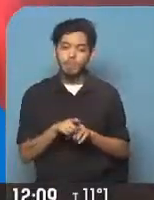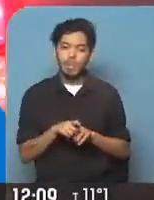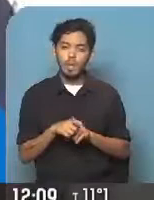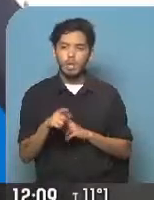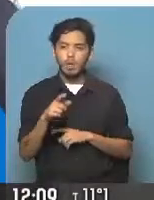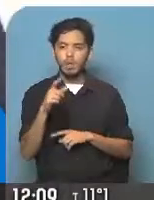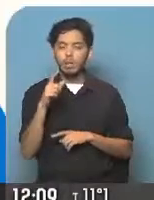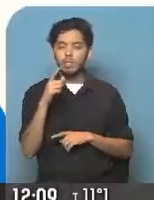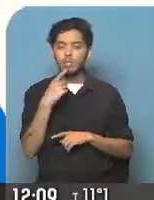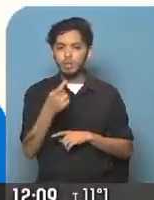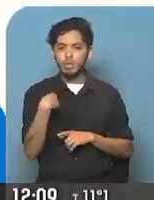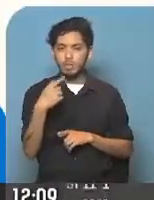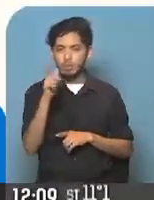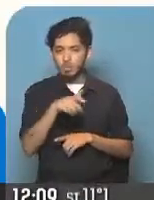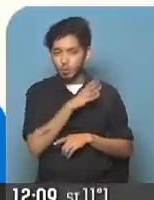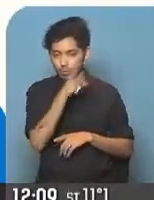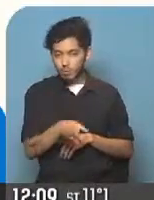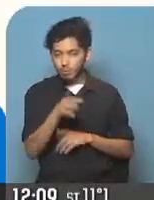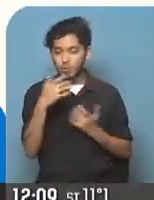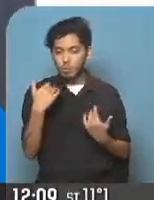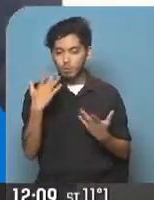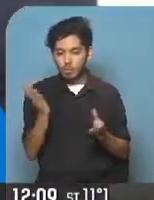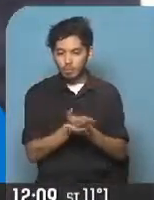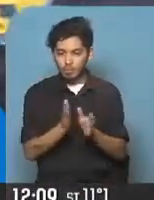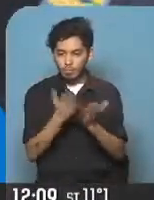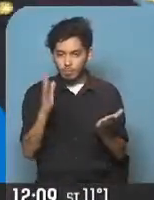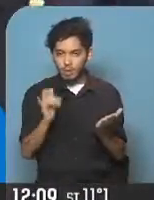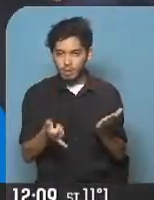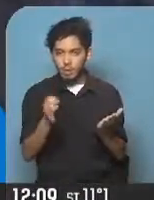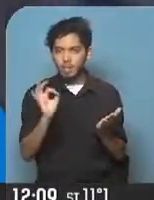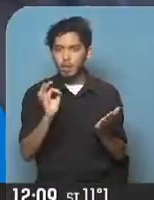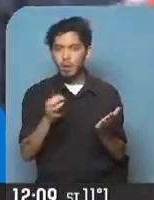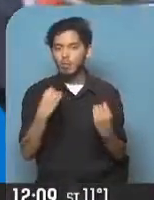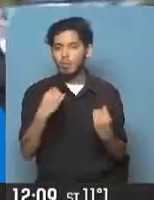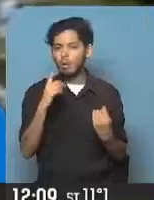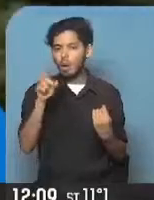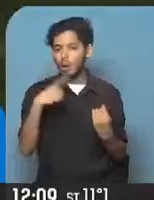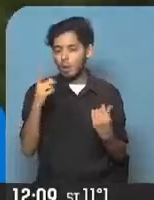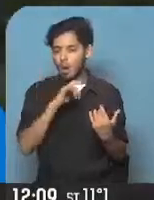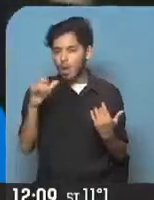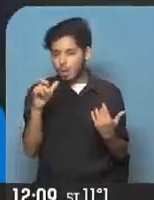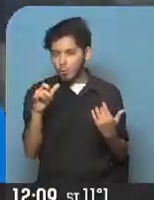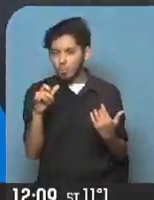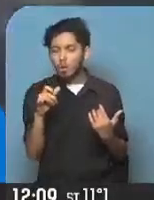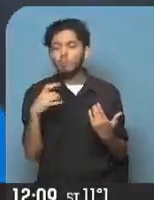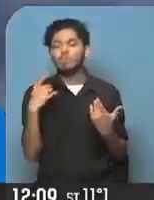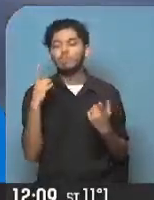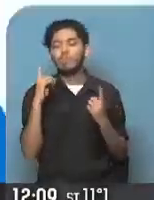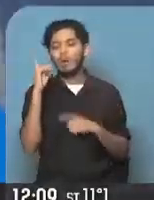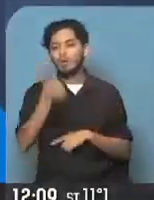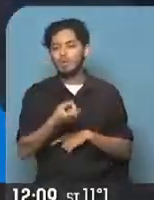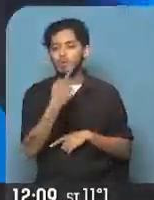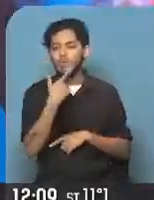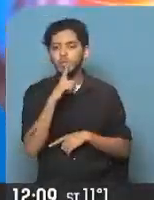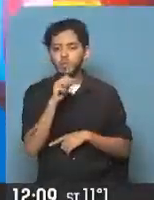su cliente se entregaría una vez que pueda acceder al expediente y conocer los delitos que le imputan. Por lo tanto, en la acusación de Carlos